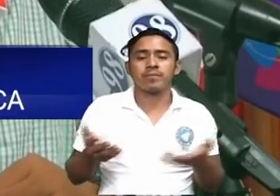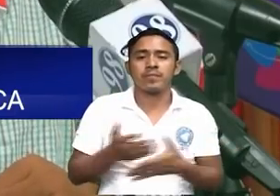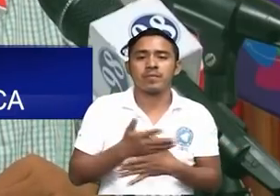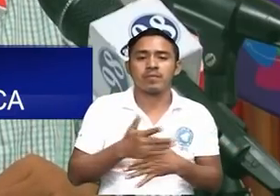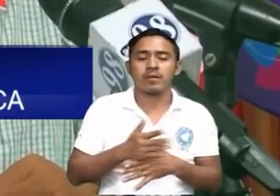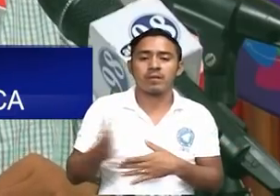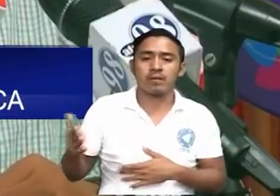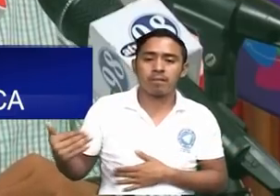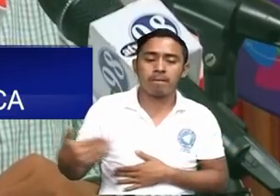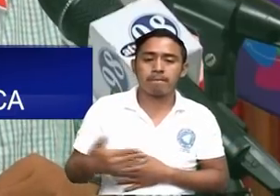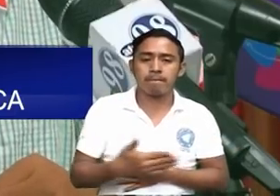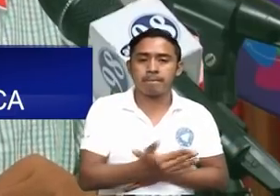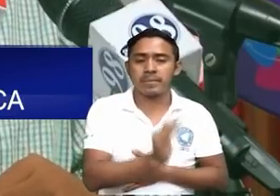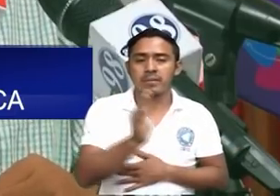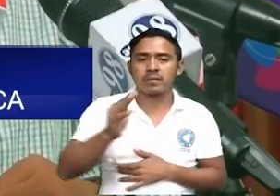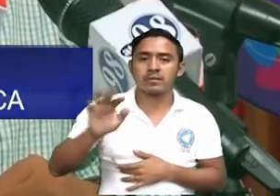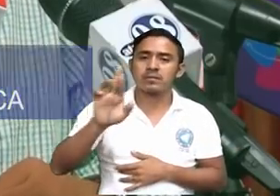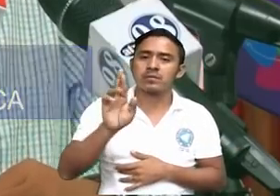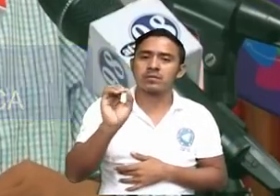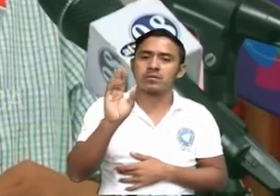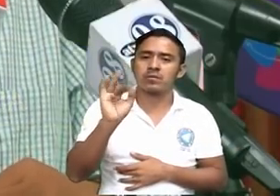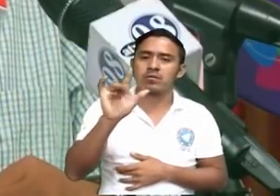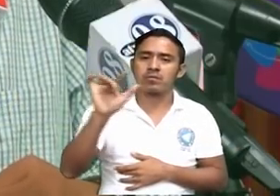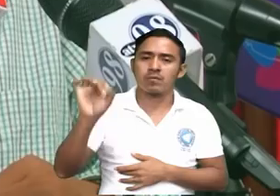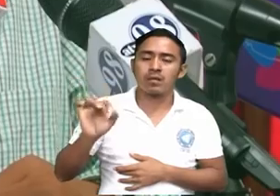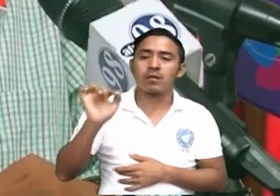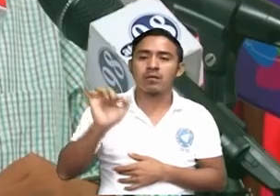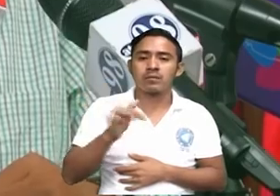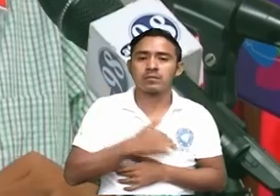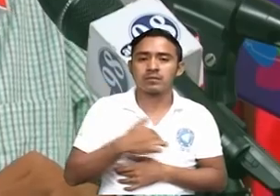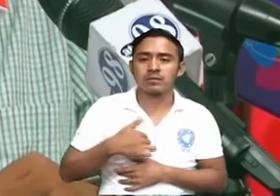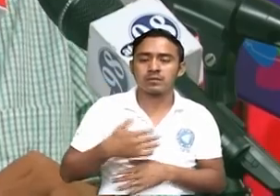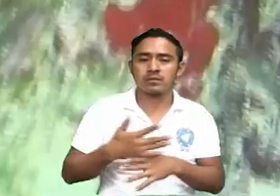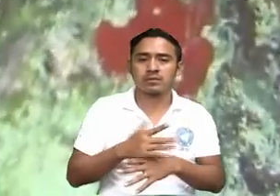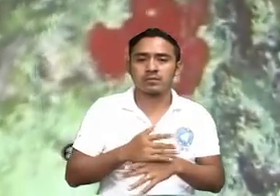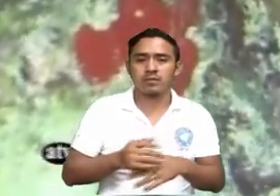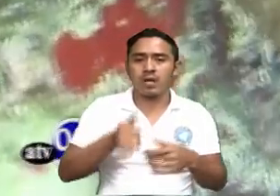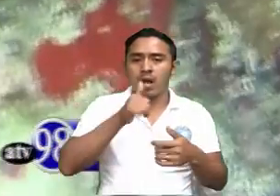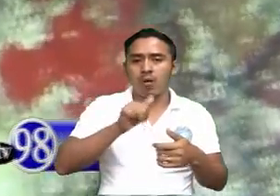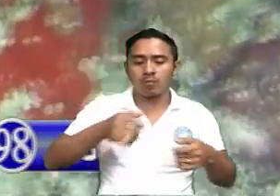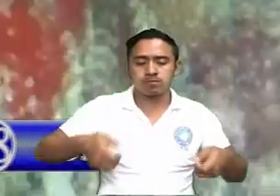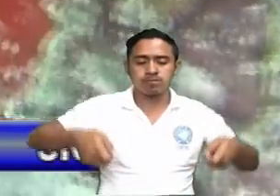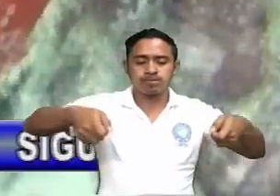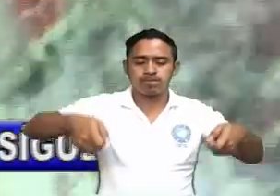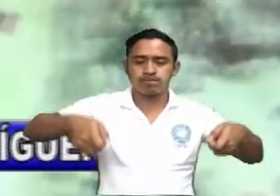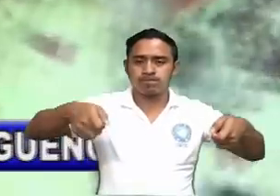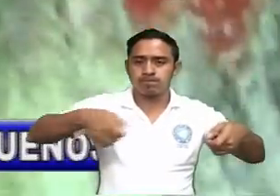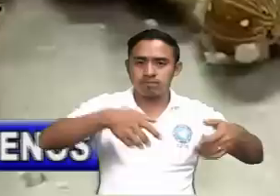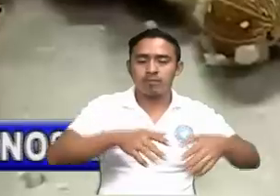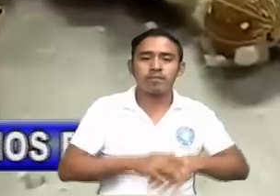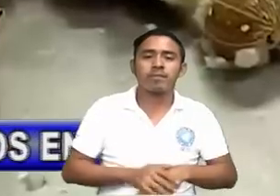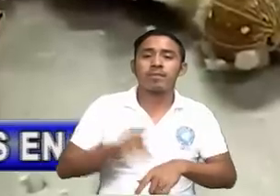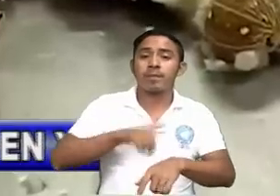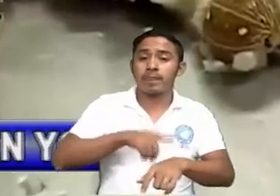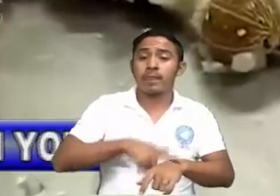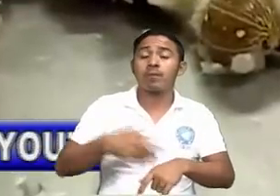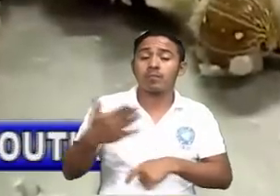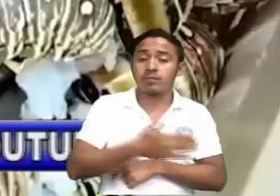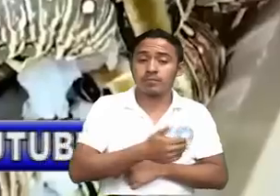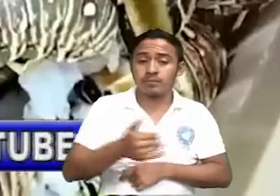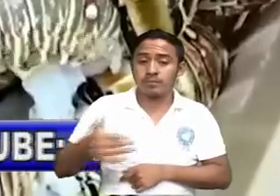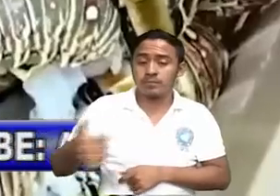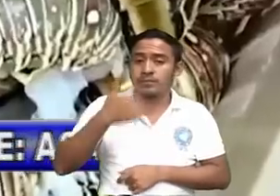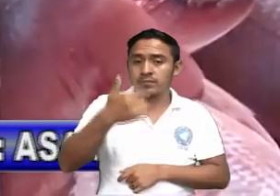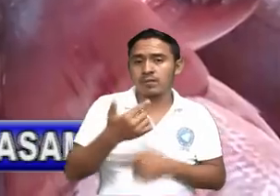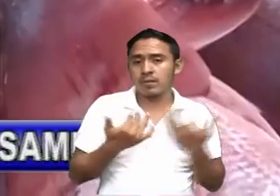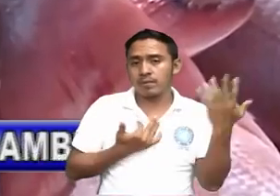peces reproductores o padrotes de róbalos que serán instalados en las jaulas flotantes. Para la temporada de captura de langosta, el Impesca